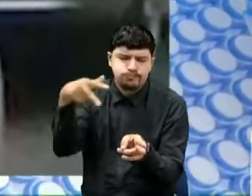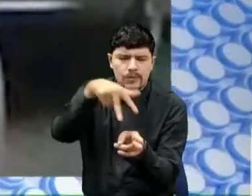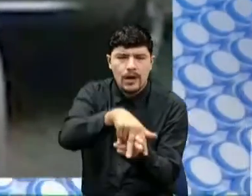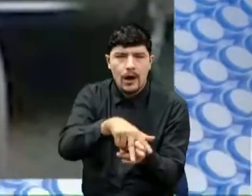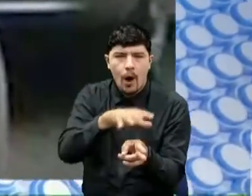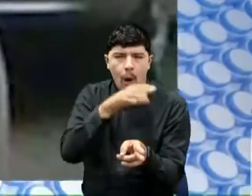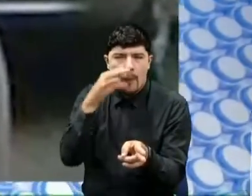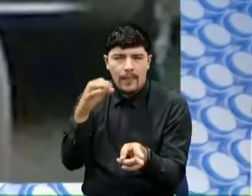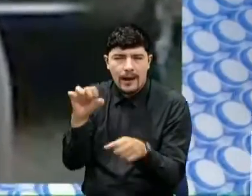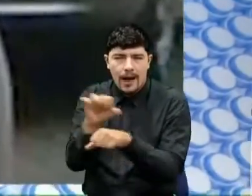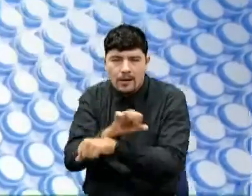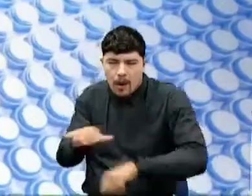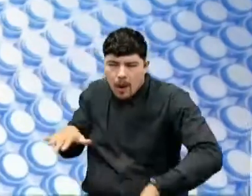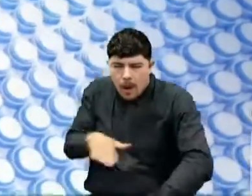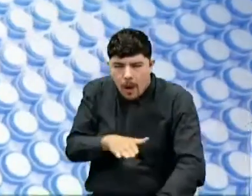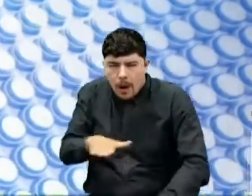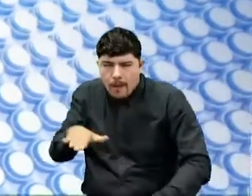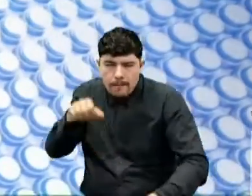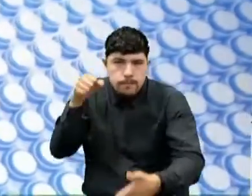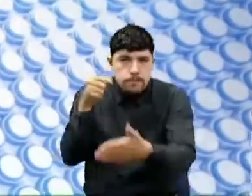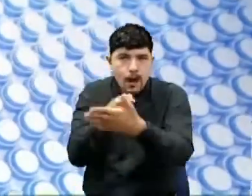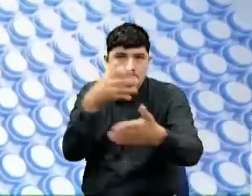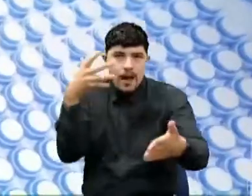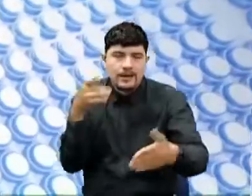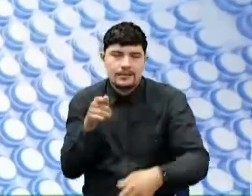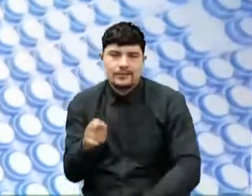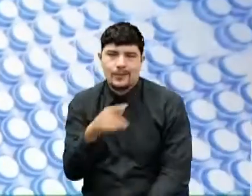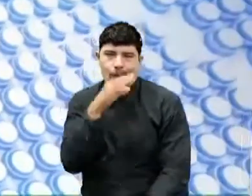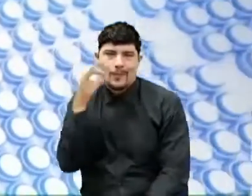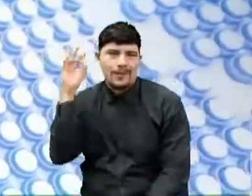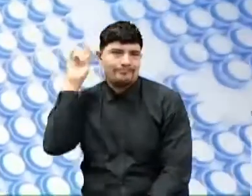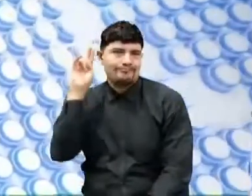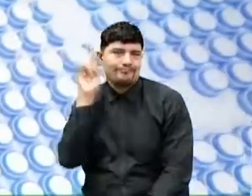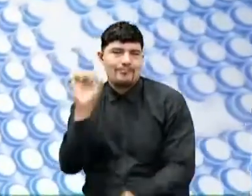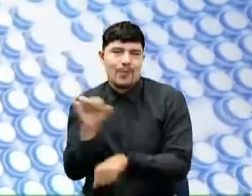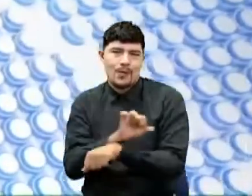los efectos del alcohol. Escuchemos precisamente.